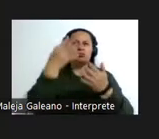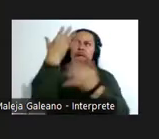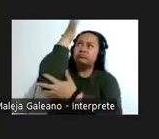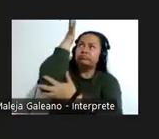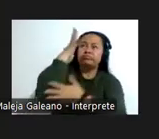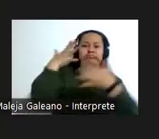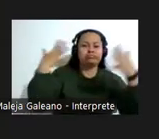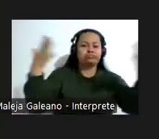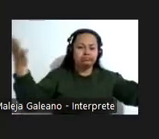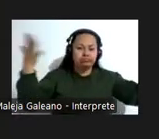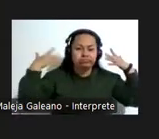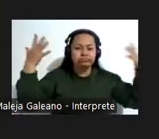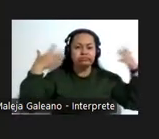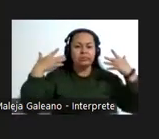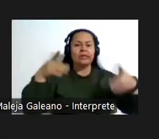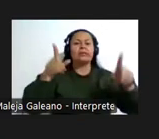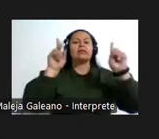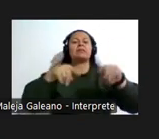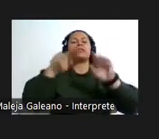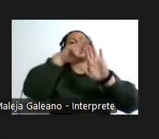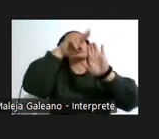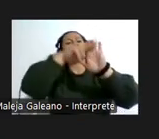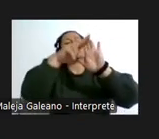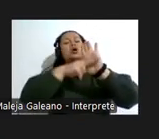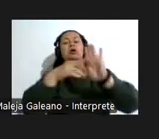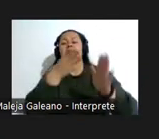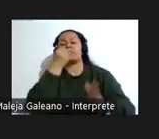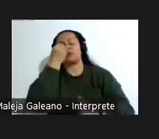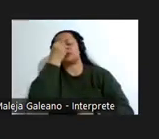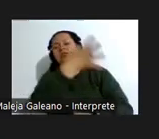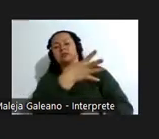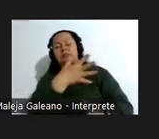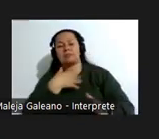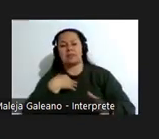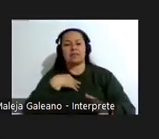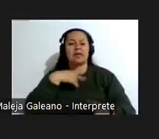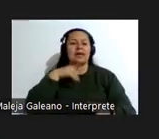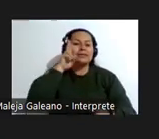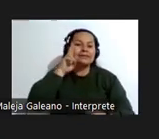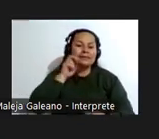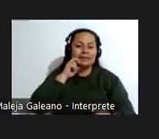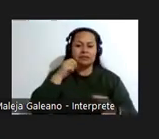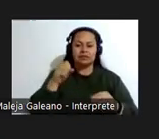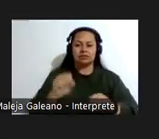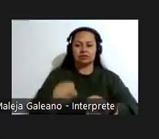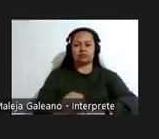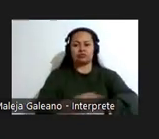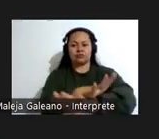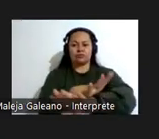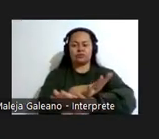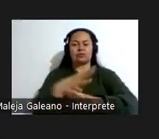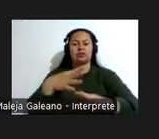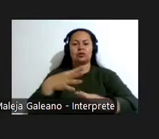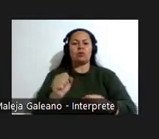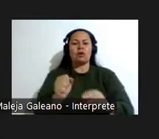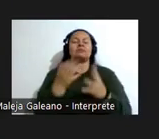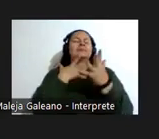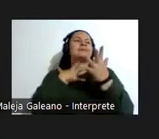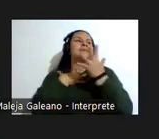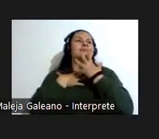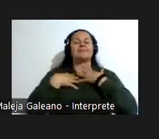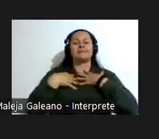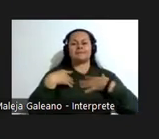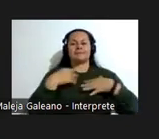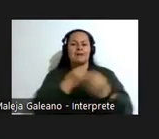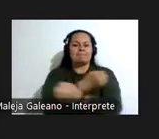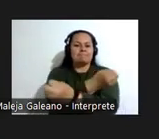escondite para deseos no normativos. Mientras mi sexo es un invierno dormido, mis nervios son un jeroglífico de orgasmos repartidos al azar por